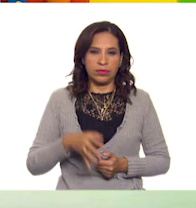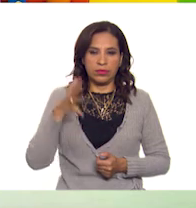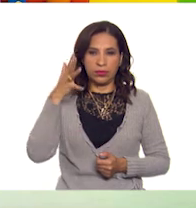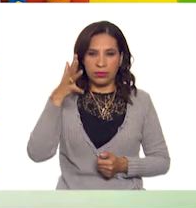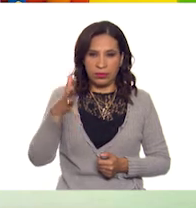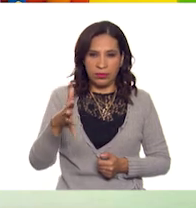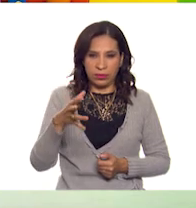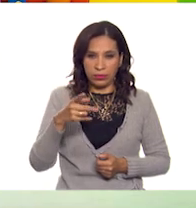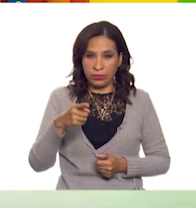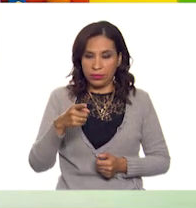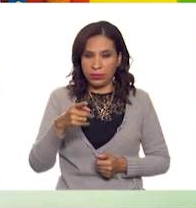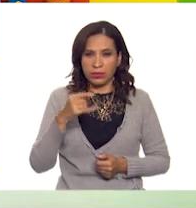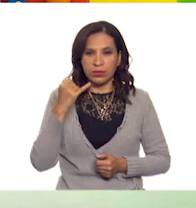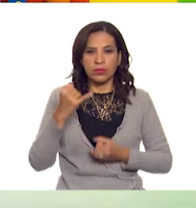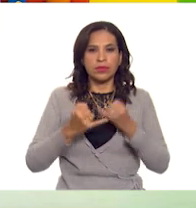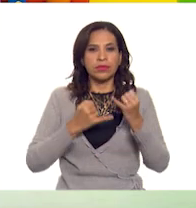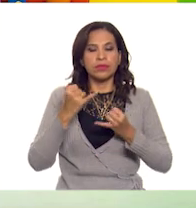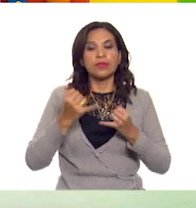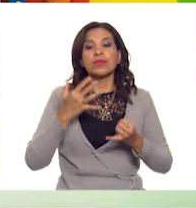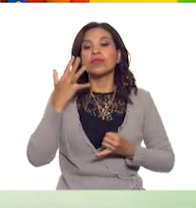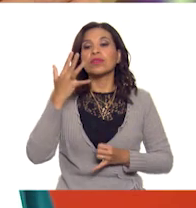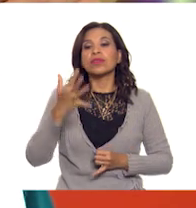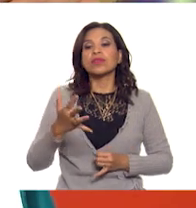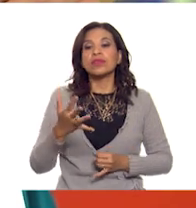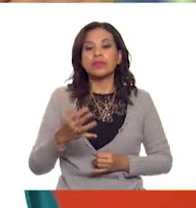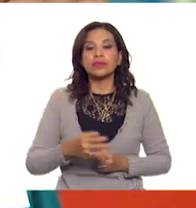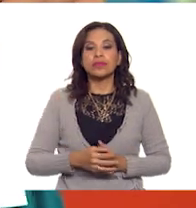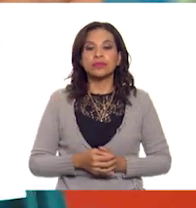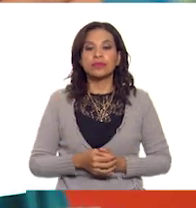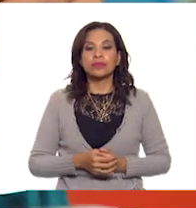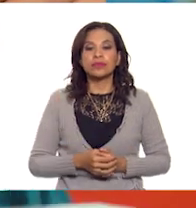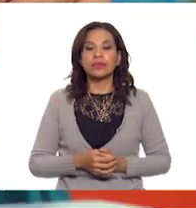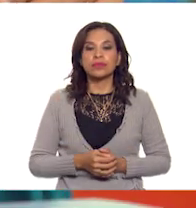futuro? Es un juguete en el futuro.